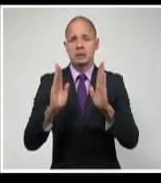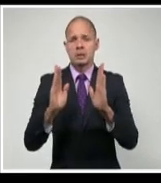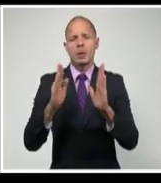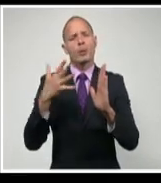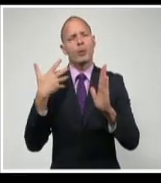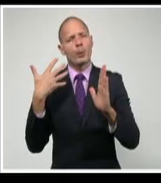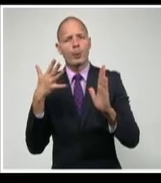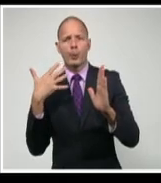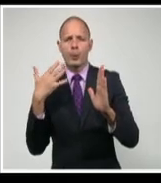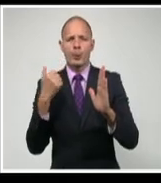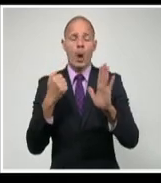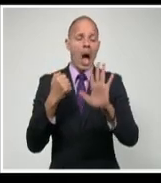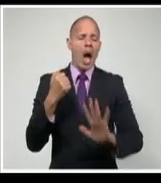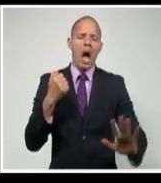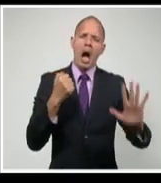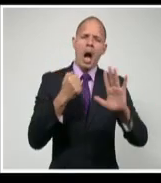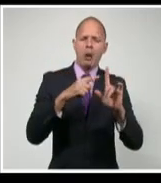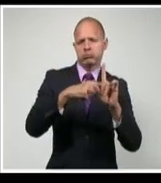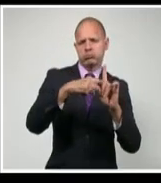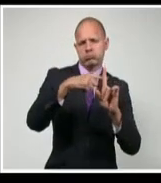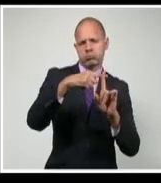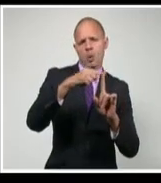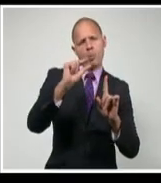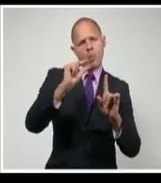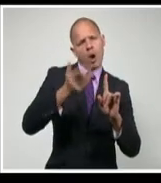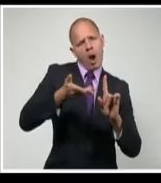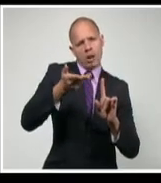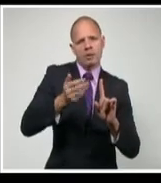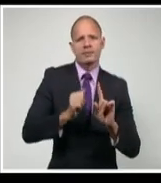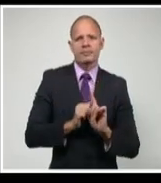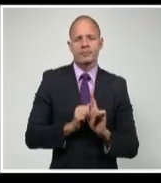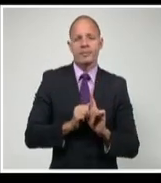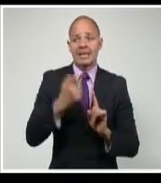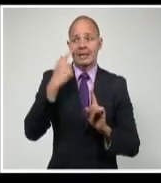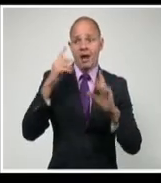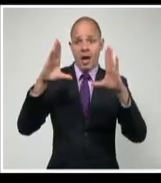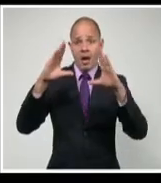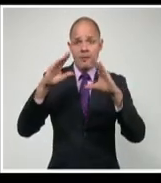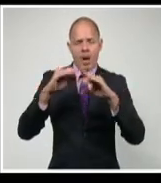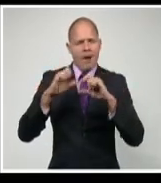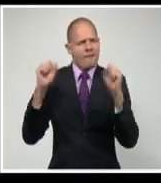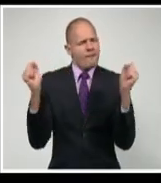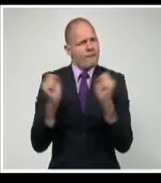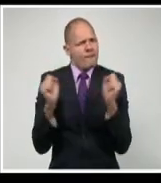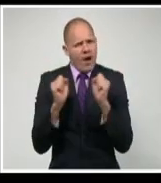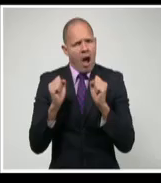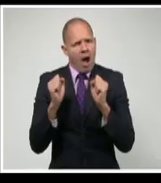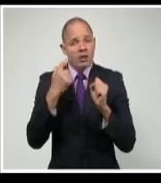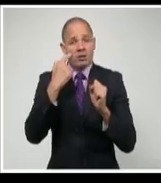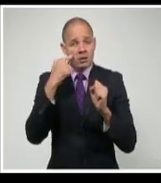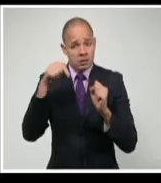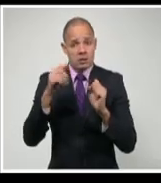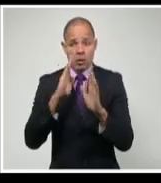central y más cálido en el oriente de nuestro territorio. Observen las madrugadas muy frías hacia zonas del interior del